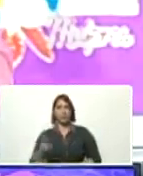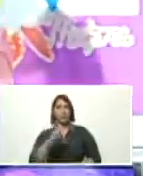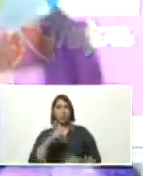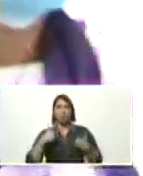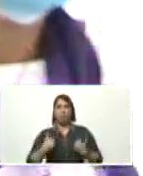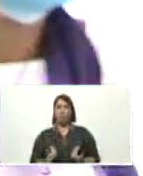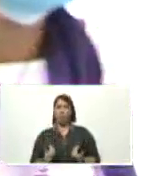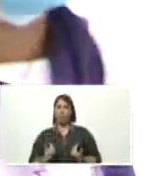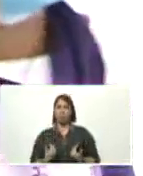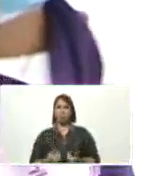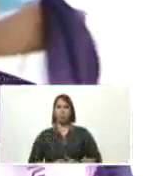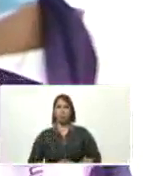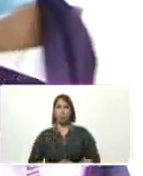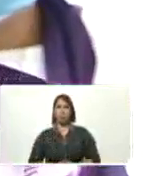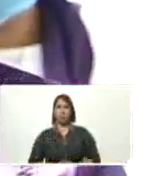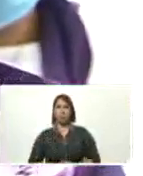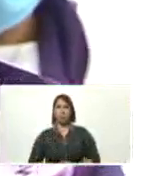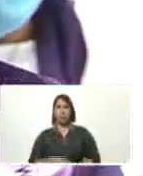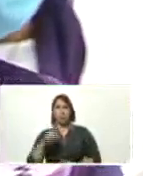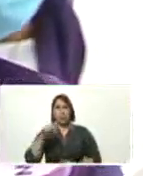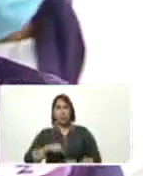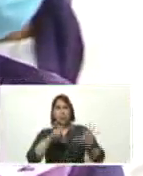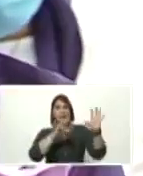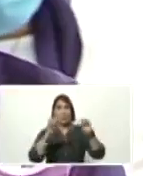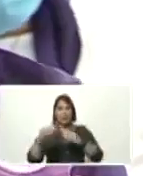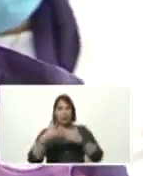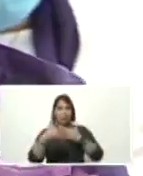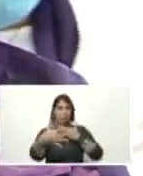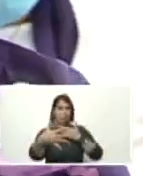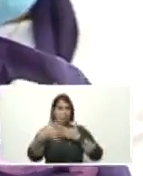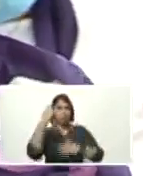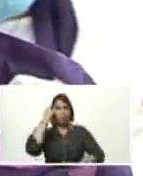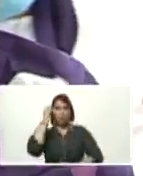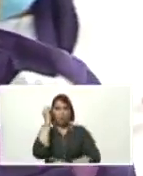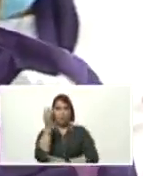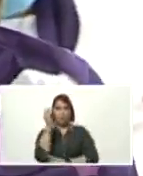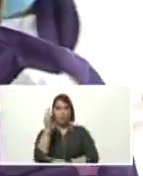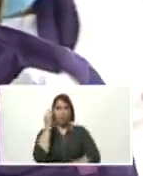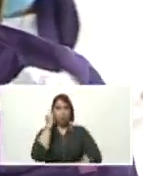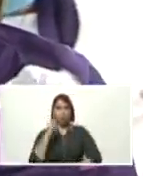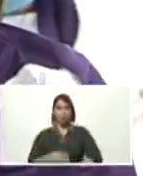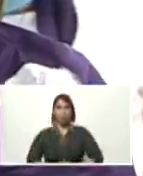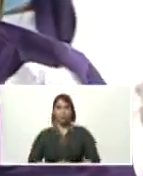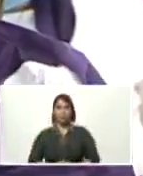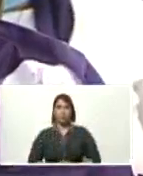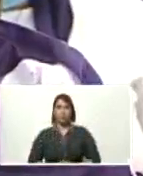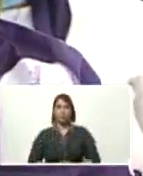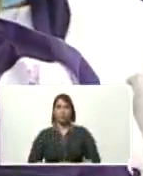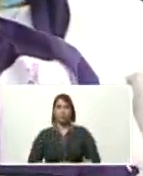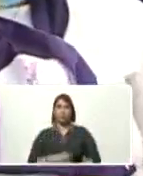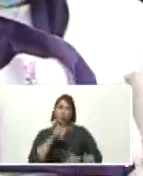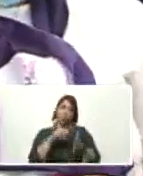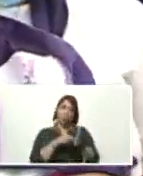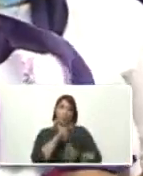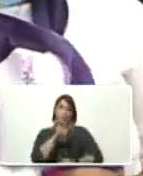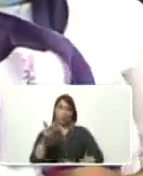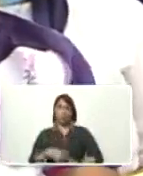descansen en estos 60 días de Congreso Venezolano de Mujeres